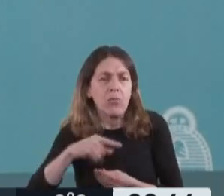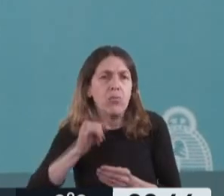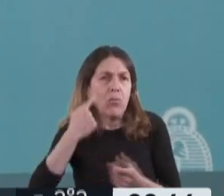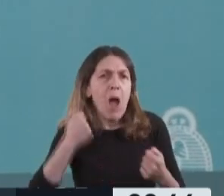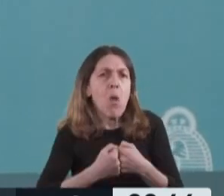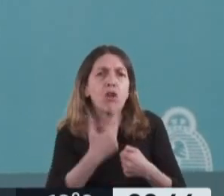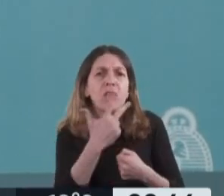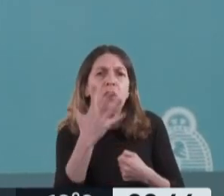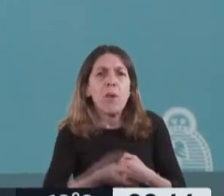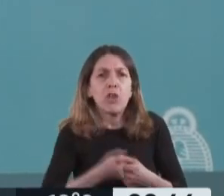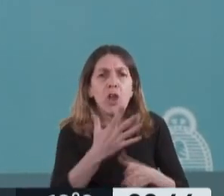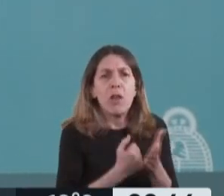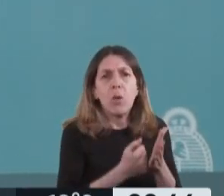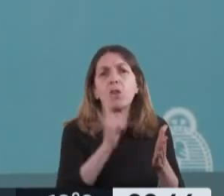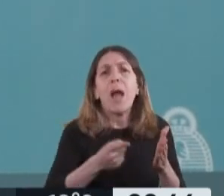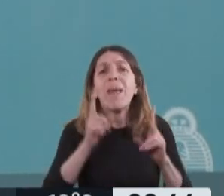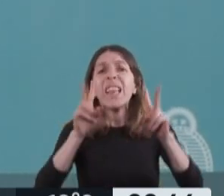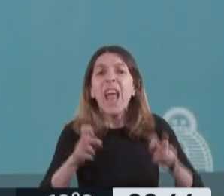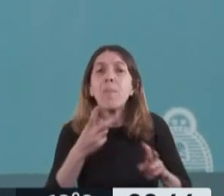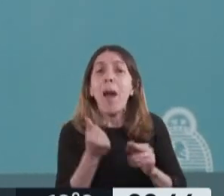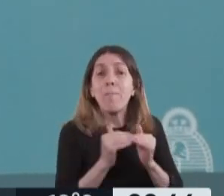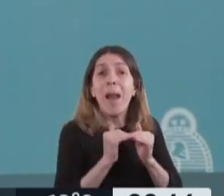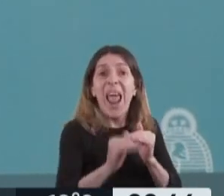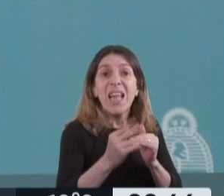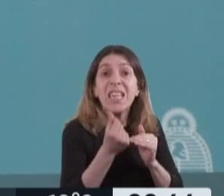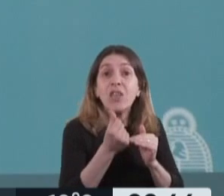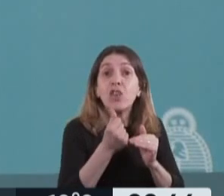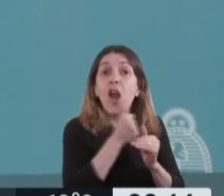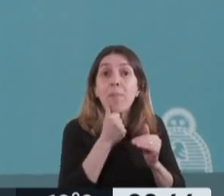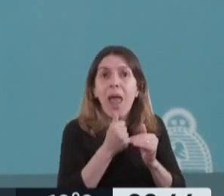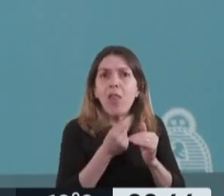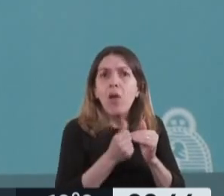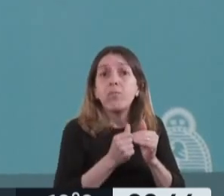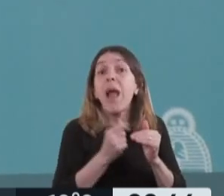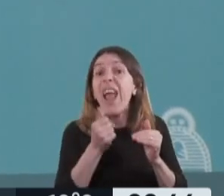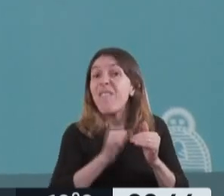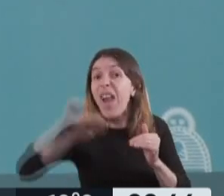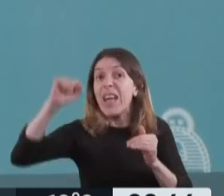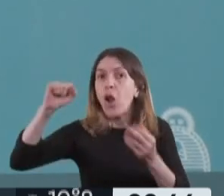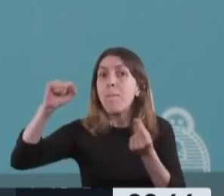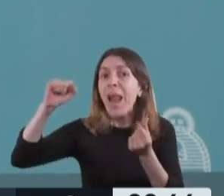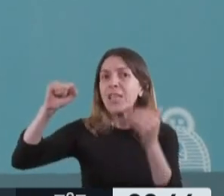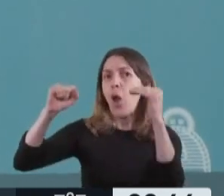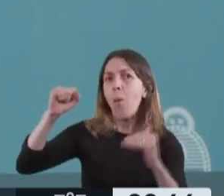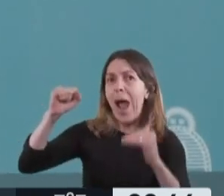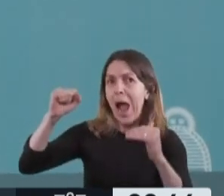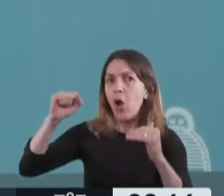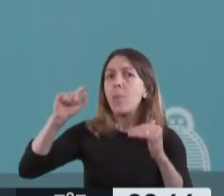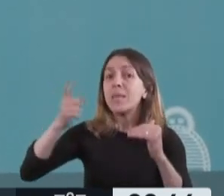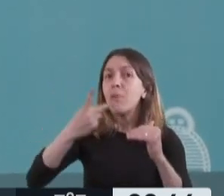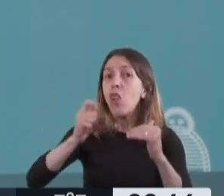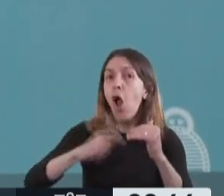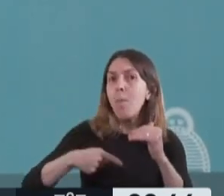precios un compromiso de no aumentar por encima de la inflación durante los próximos 60 días sino que